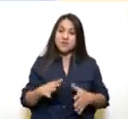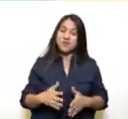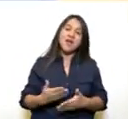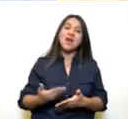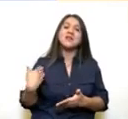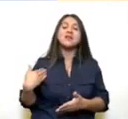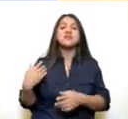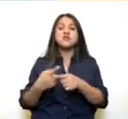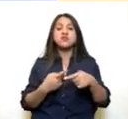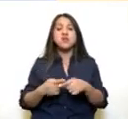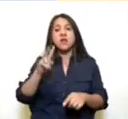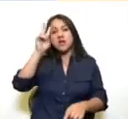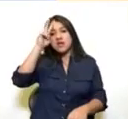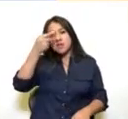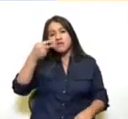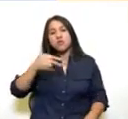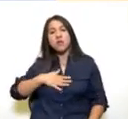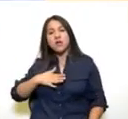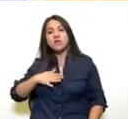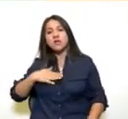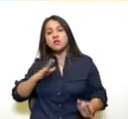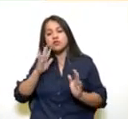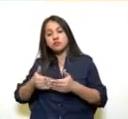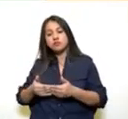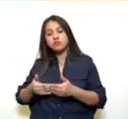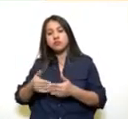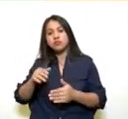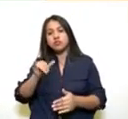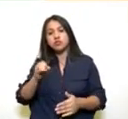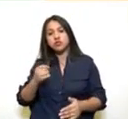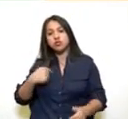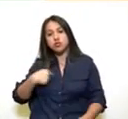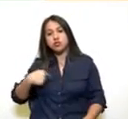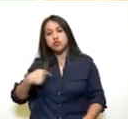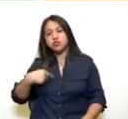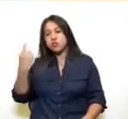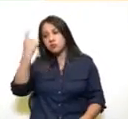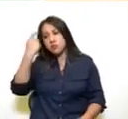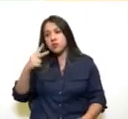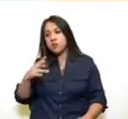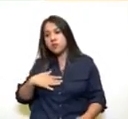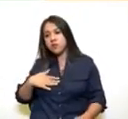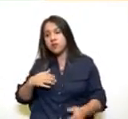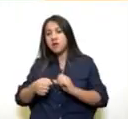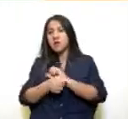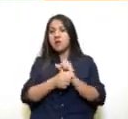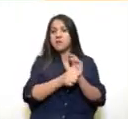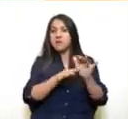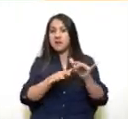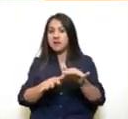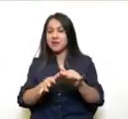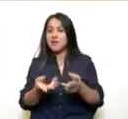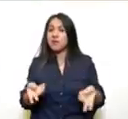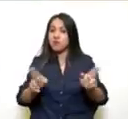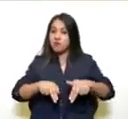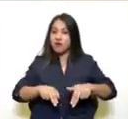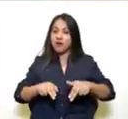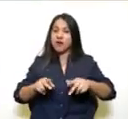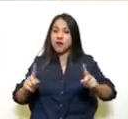sociedad individualista de un chile muy individualista y la pandemia hace que nos volvamos de nuevo nos reencontremos con la solidaria